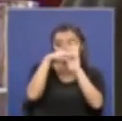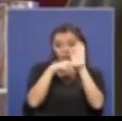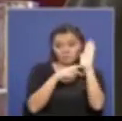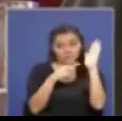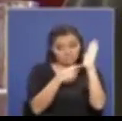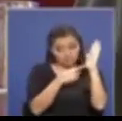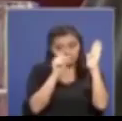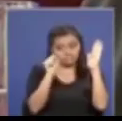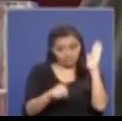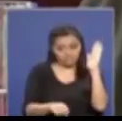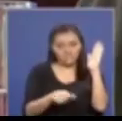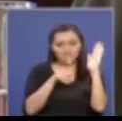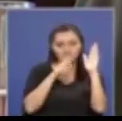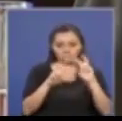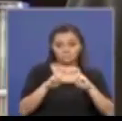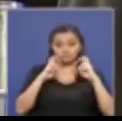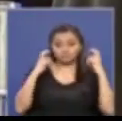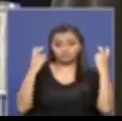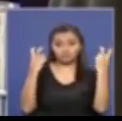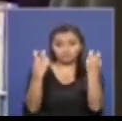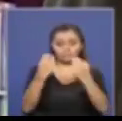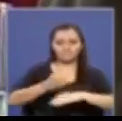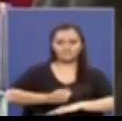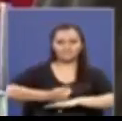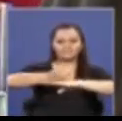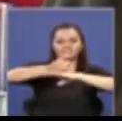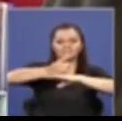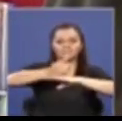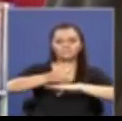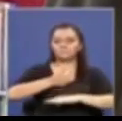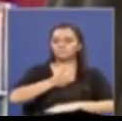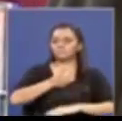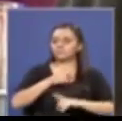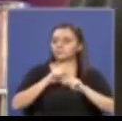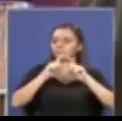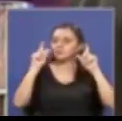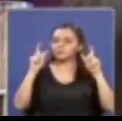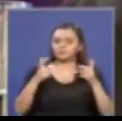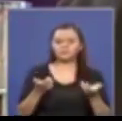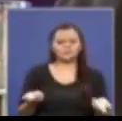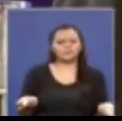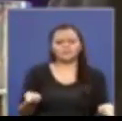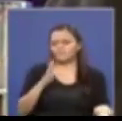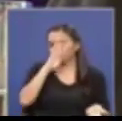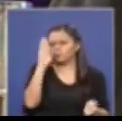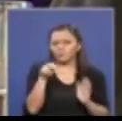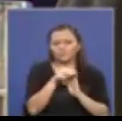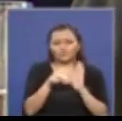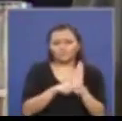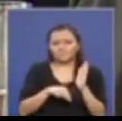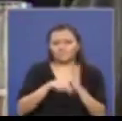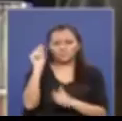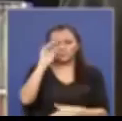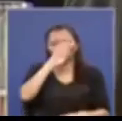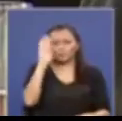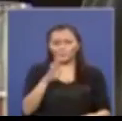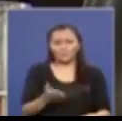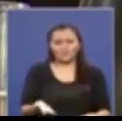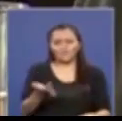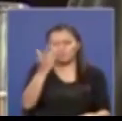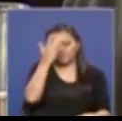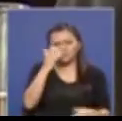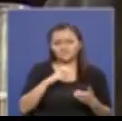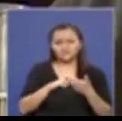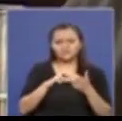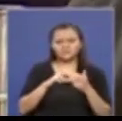técnicas, participaban y la presidía el sector involucrado. Entonces no salían nunca pues esas normas técnicas, porque significaba